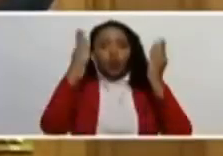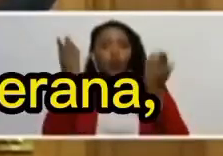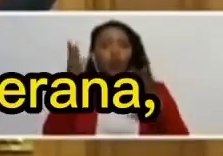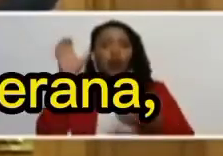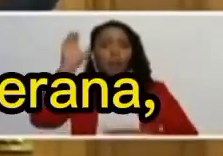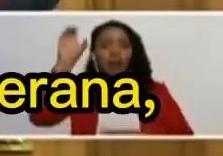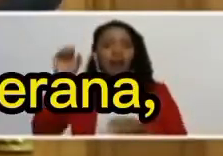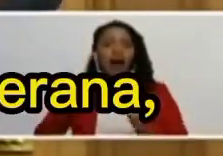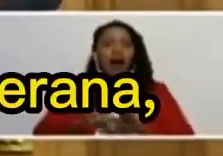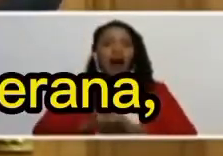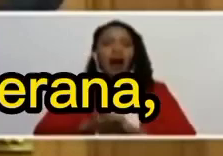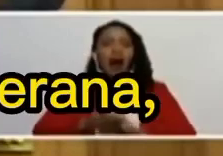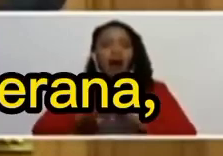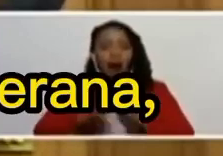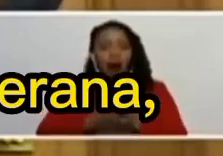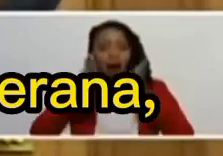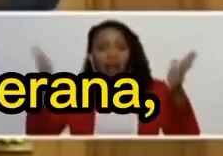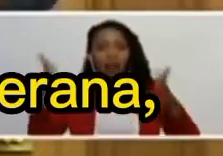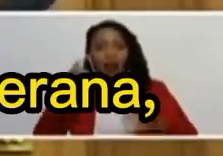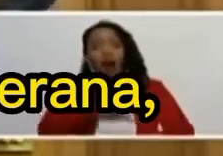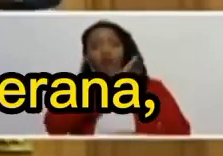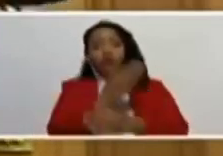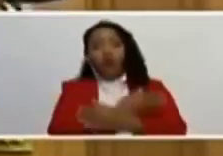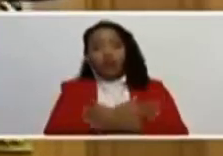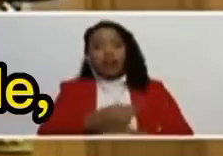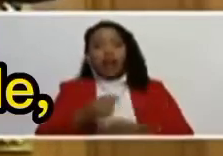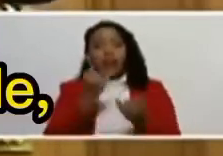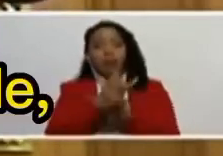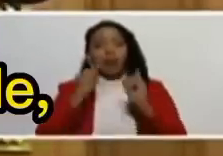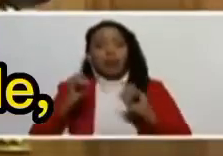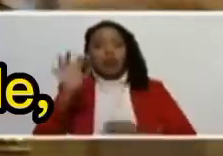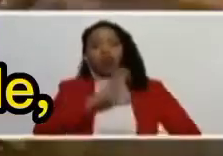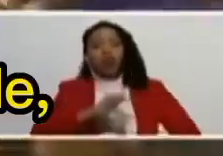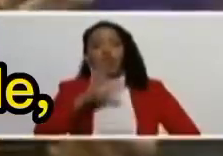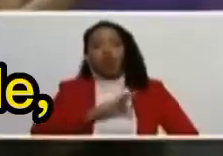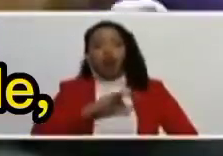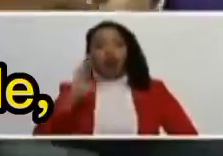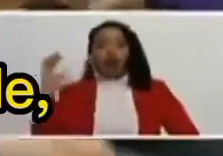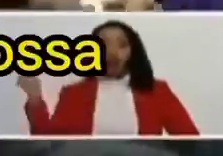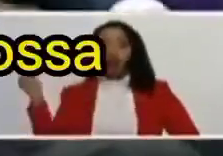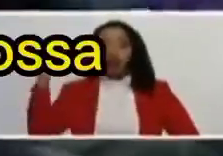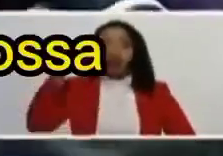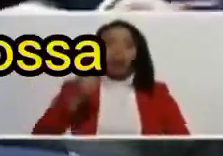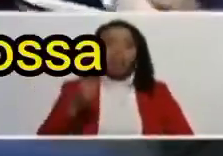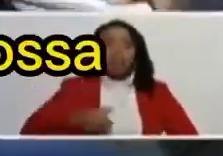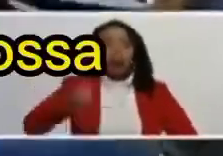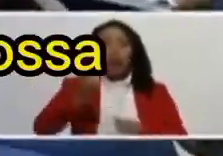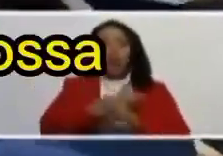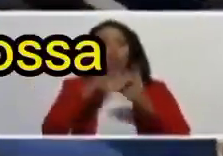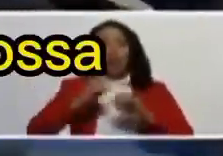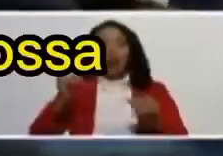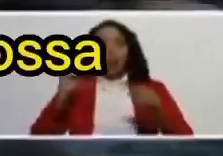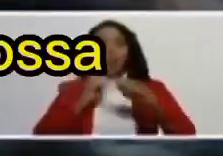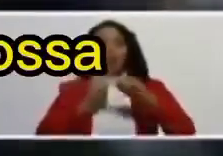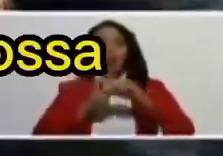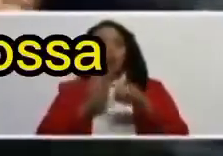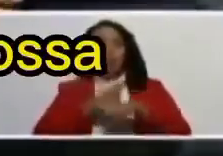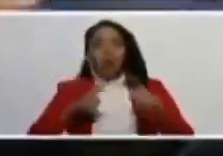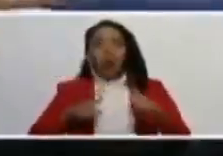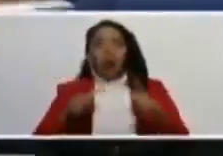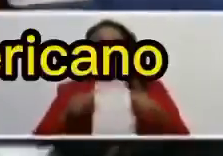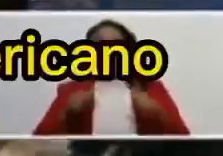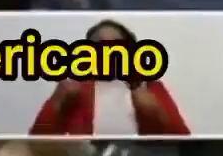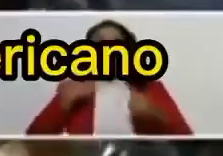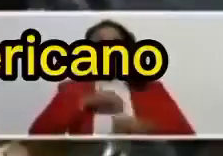grande de esa fuerza independiente y soberana que le va a traer más felicidad progreso y prosperidad a